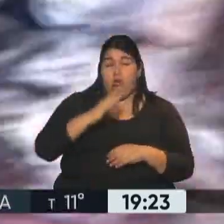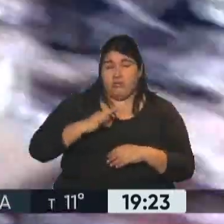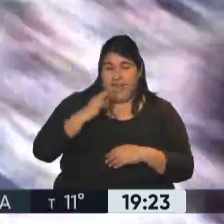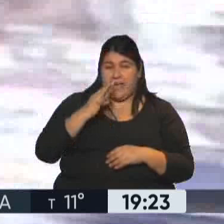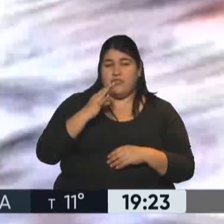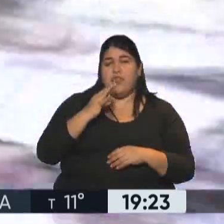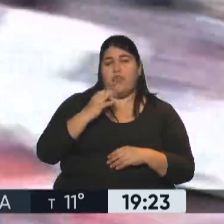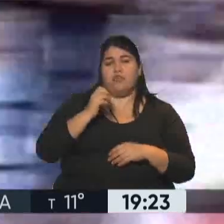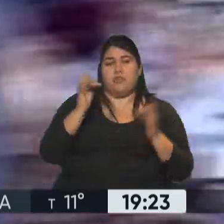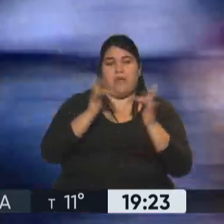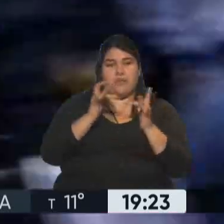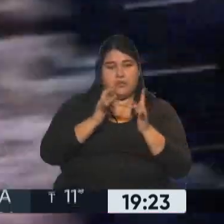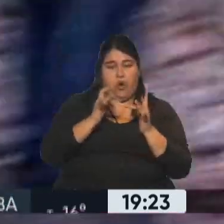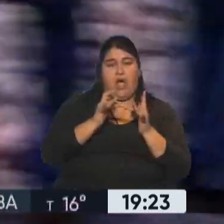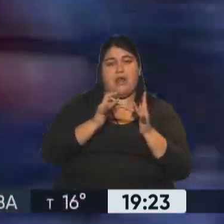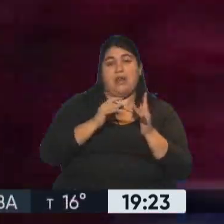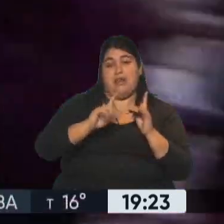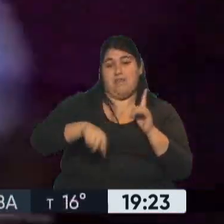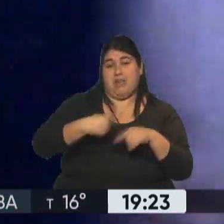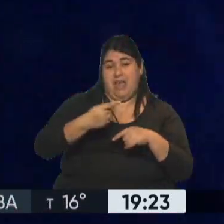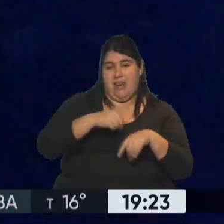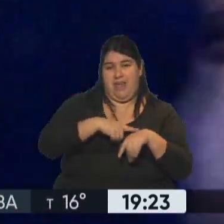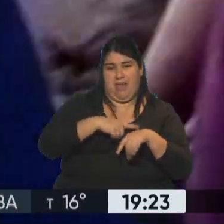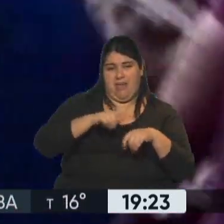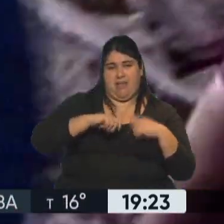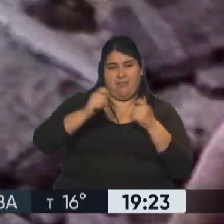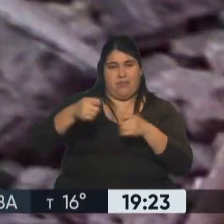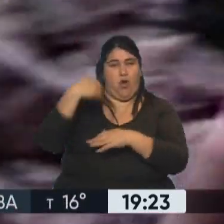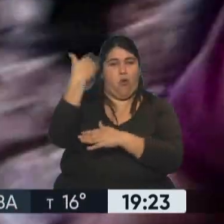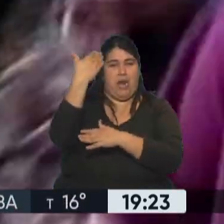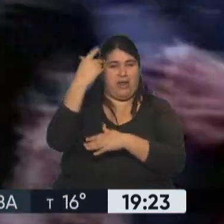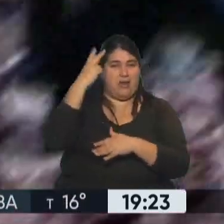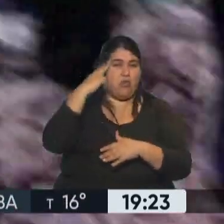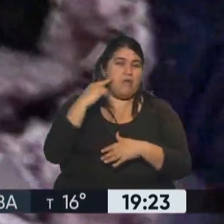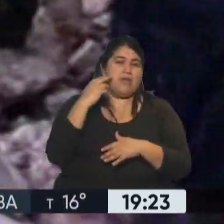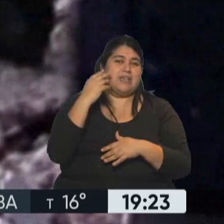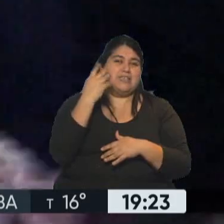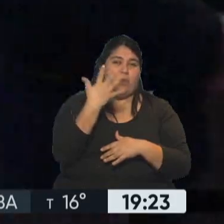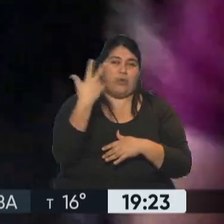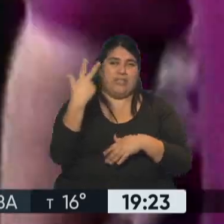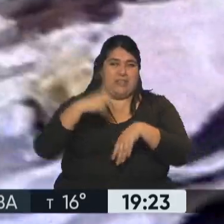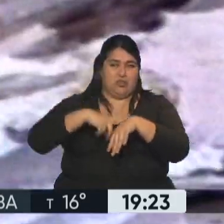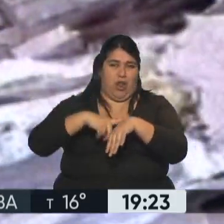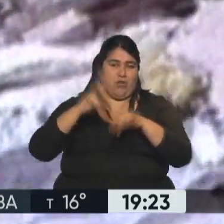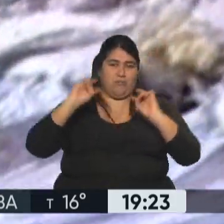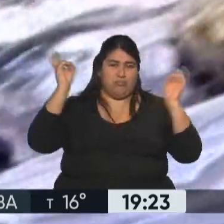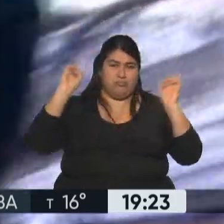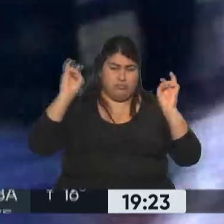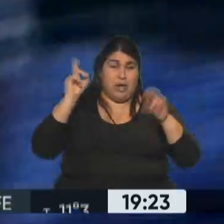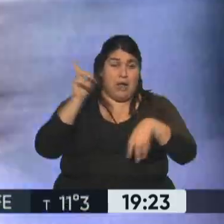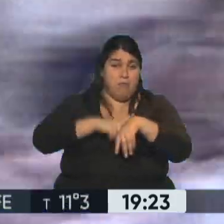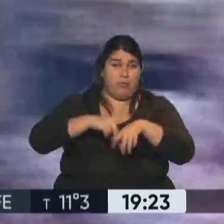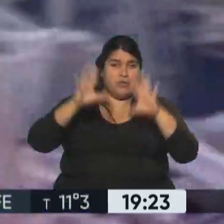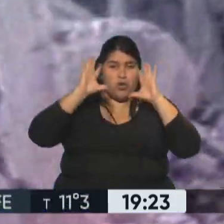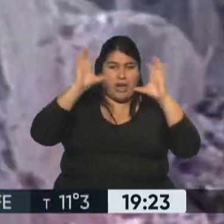por la pandemia, a partir de las 9:53 arranca este homenaje con la tradicional sirena que recordará el momento de la explosión